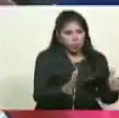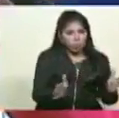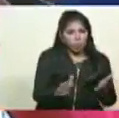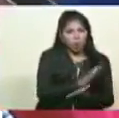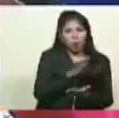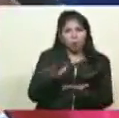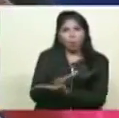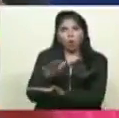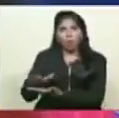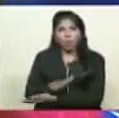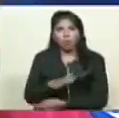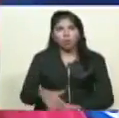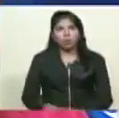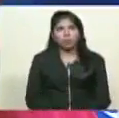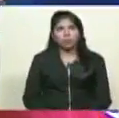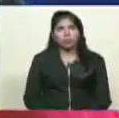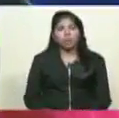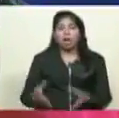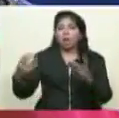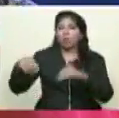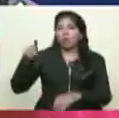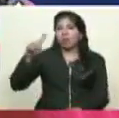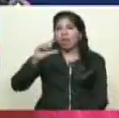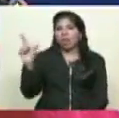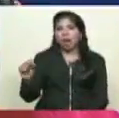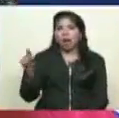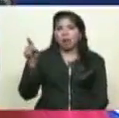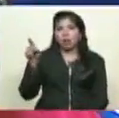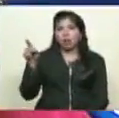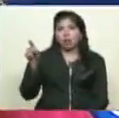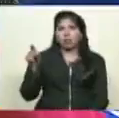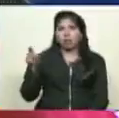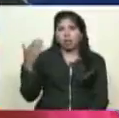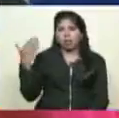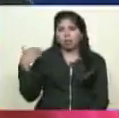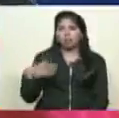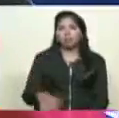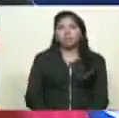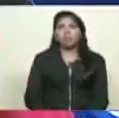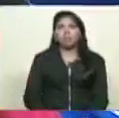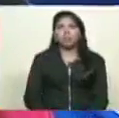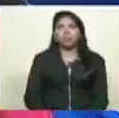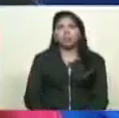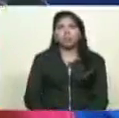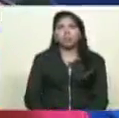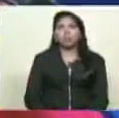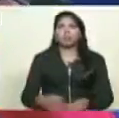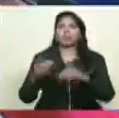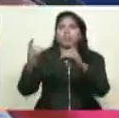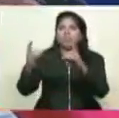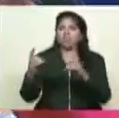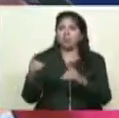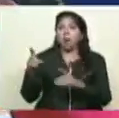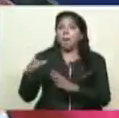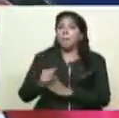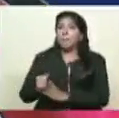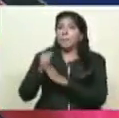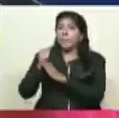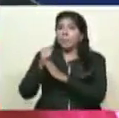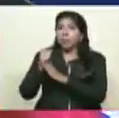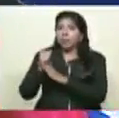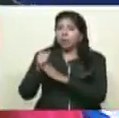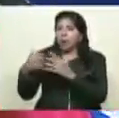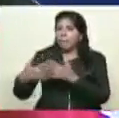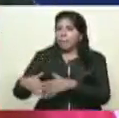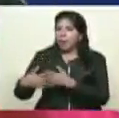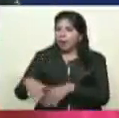Bolivariana de Venezuela con Italia. Ahí tenemos, decidimos con el presidente de la Corporación Venezolana Agraria del Azúcar,